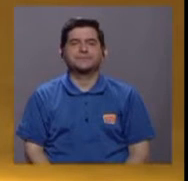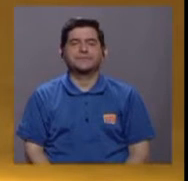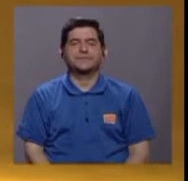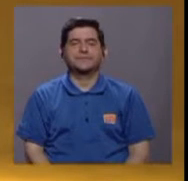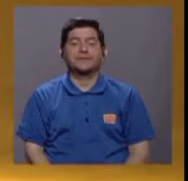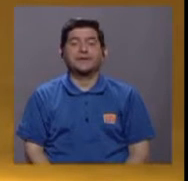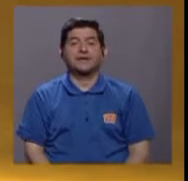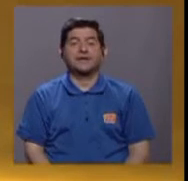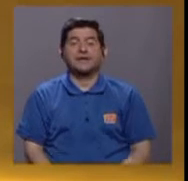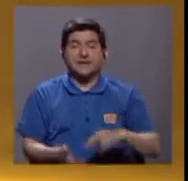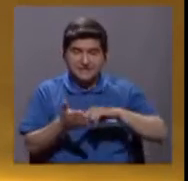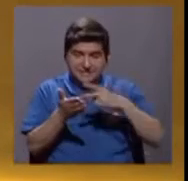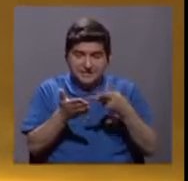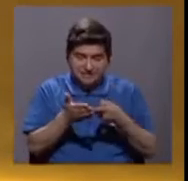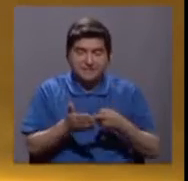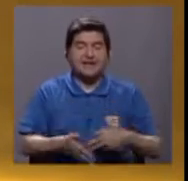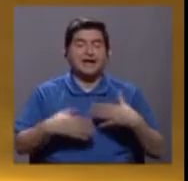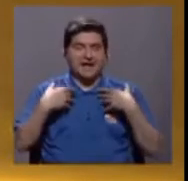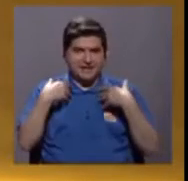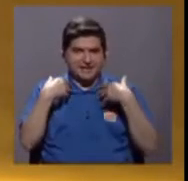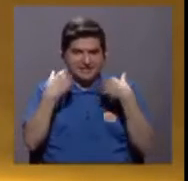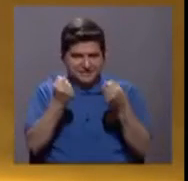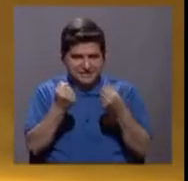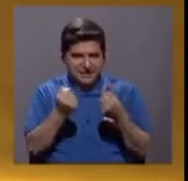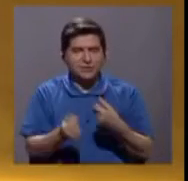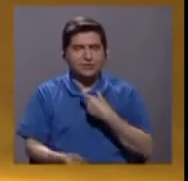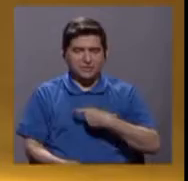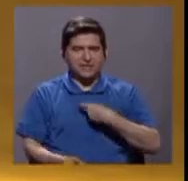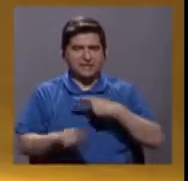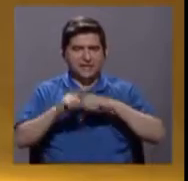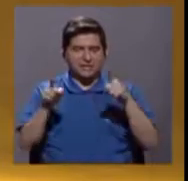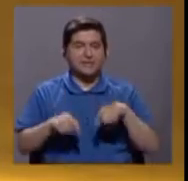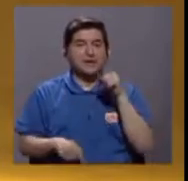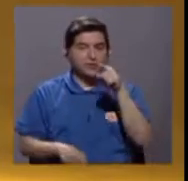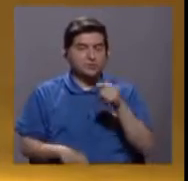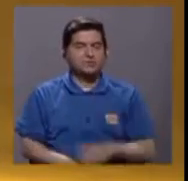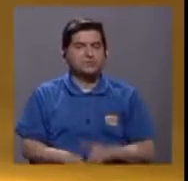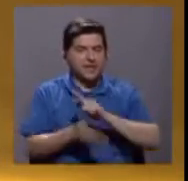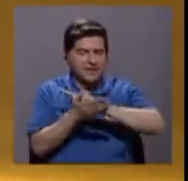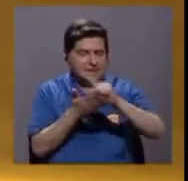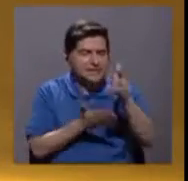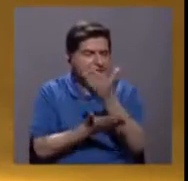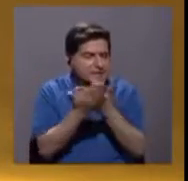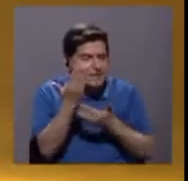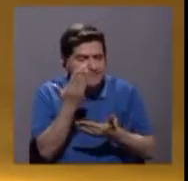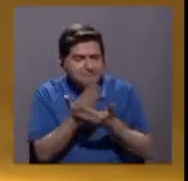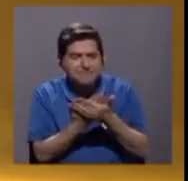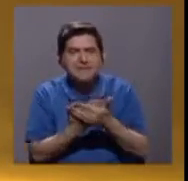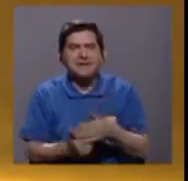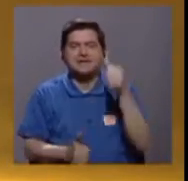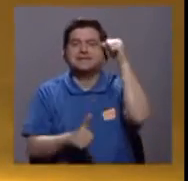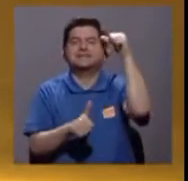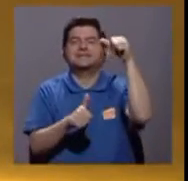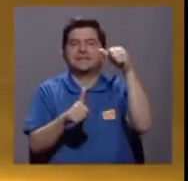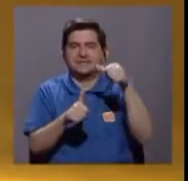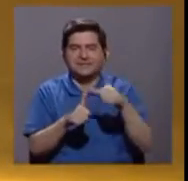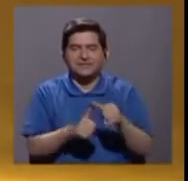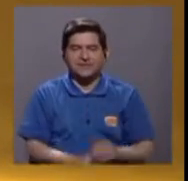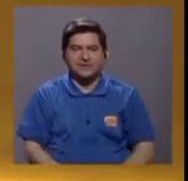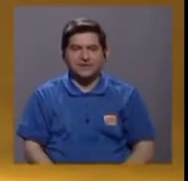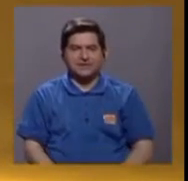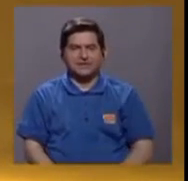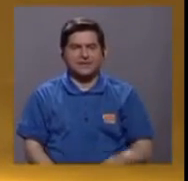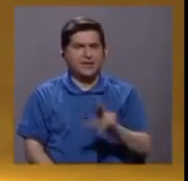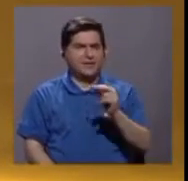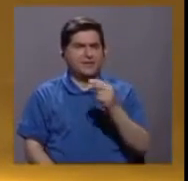Salud entonces, pero procúrensela. Lávense las manos y lávense las manos, pero eso no se lo tenemos